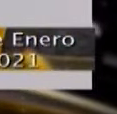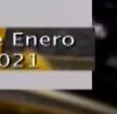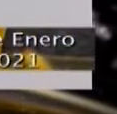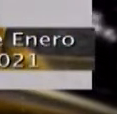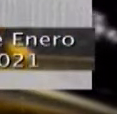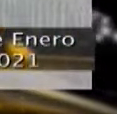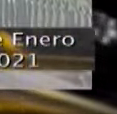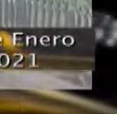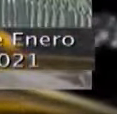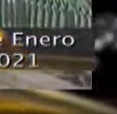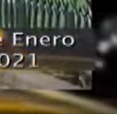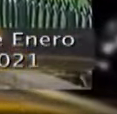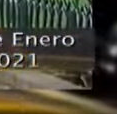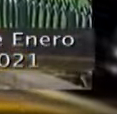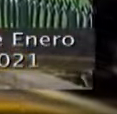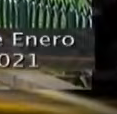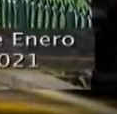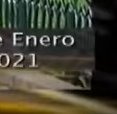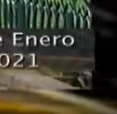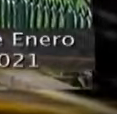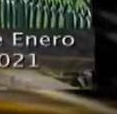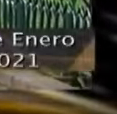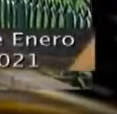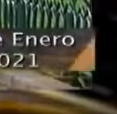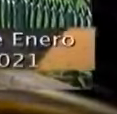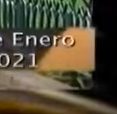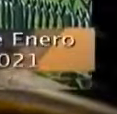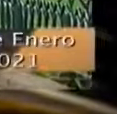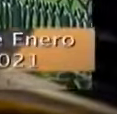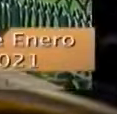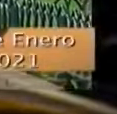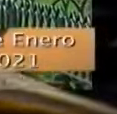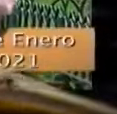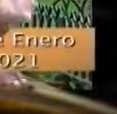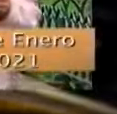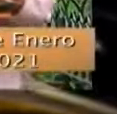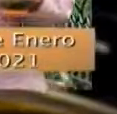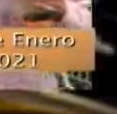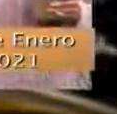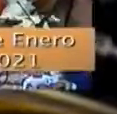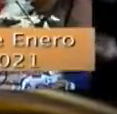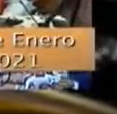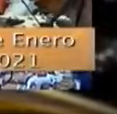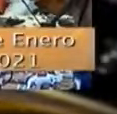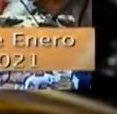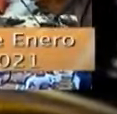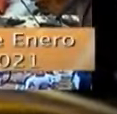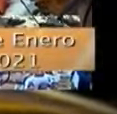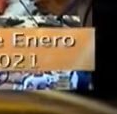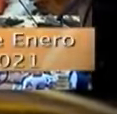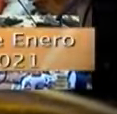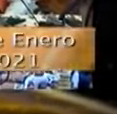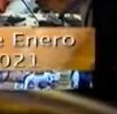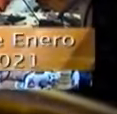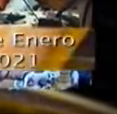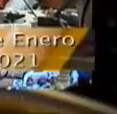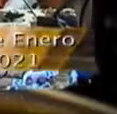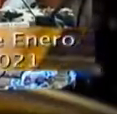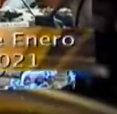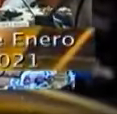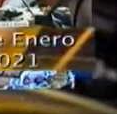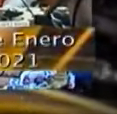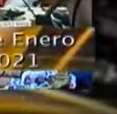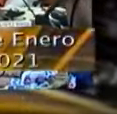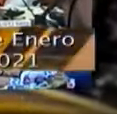Hoy en SM Noticias, existe la posibilidad de nuevo confinamiento total en Michoacán. Denuncian supuesto ecocidio en el